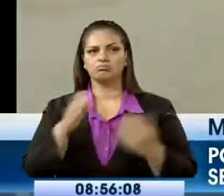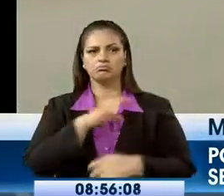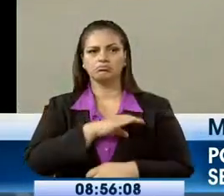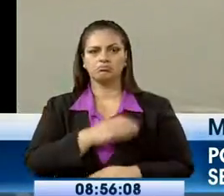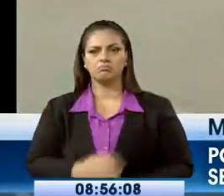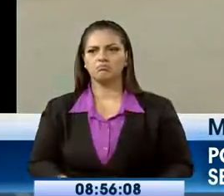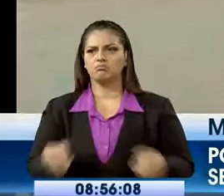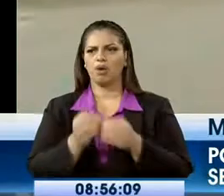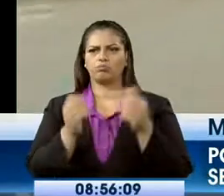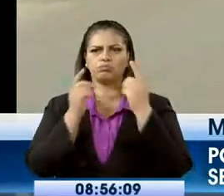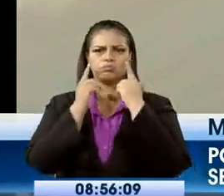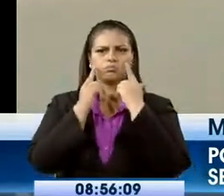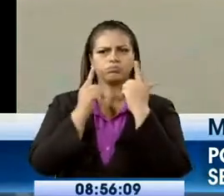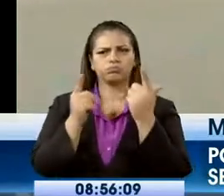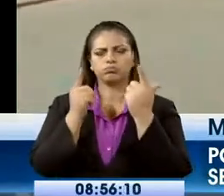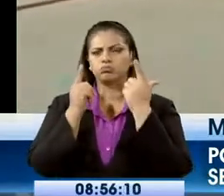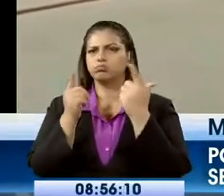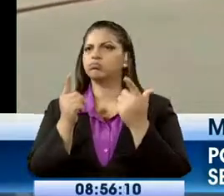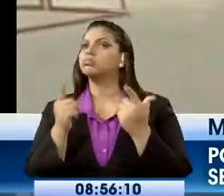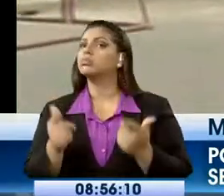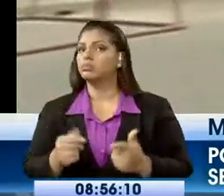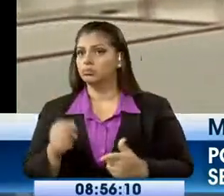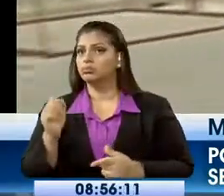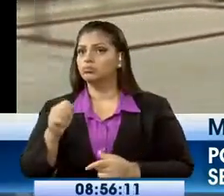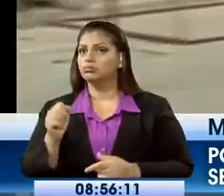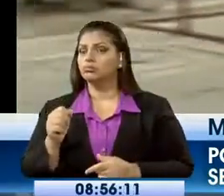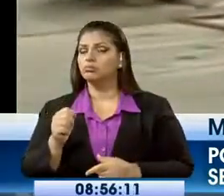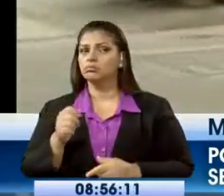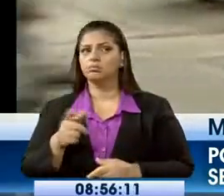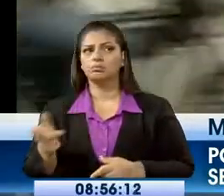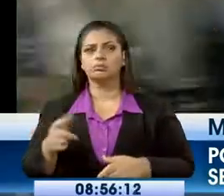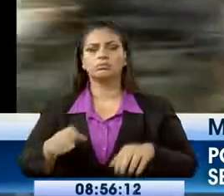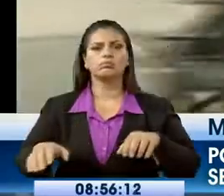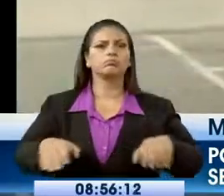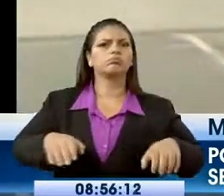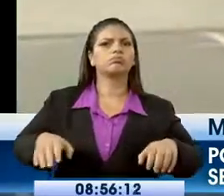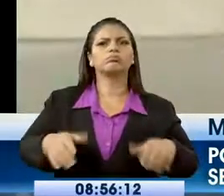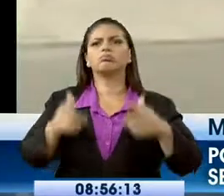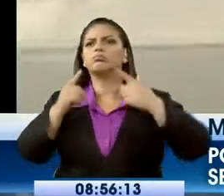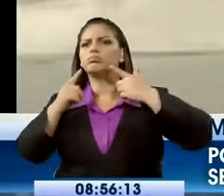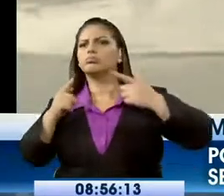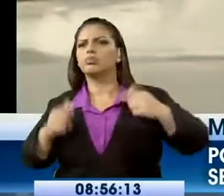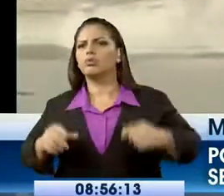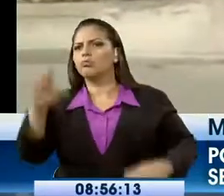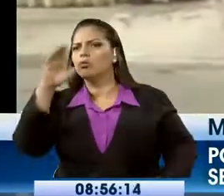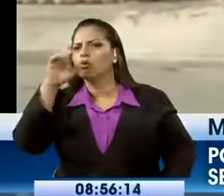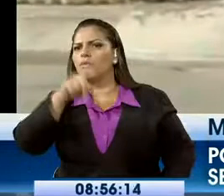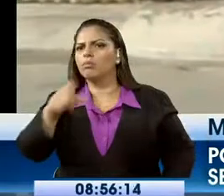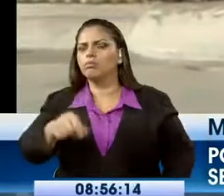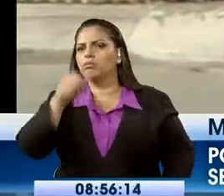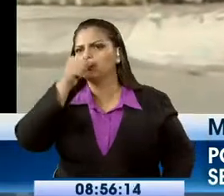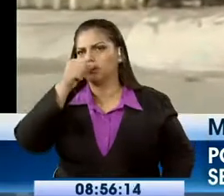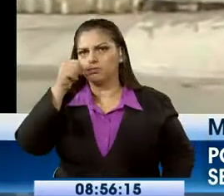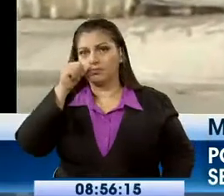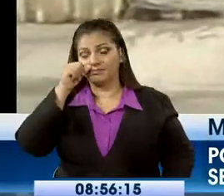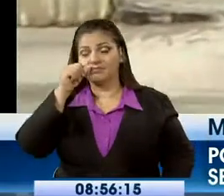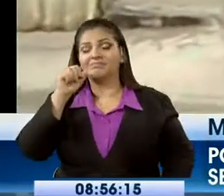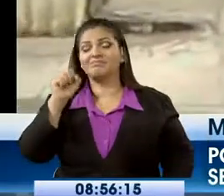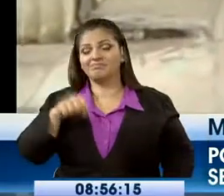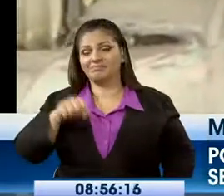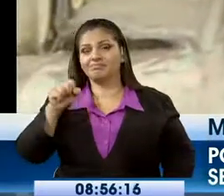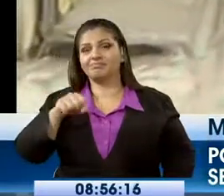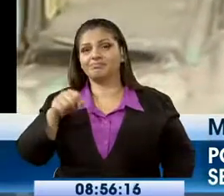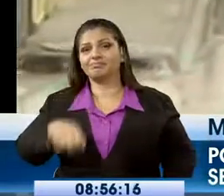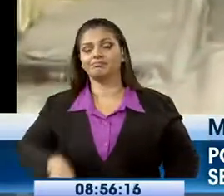patrullajes, se están haciendo operativos antidelincuenciales, operativos de microtráfico, y hemos tenido resultados.